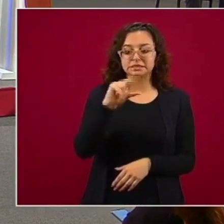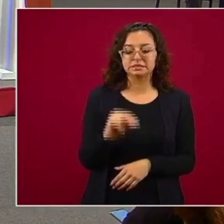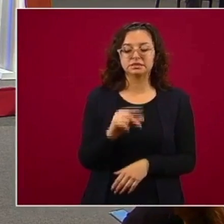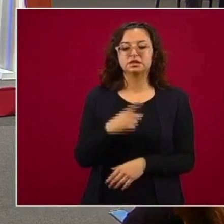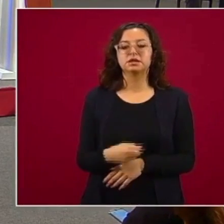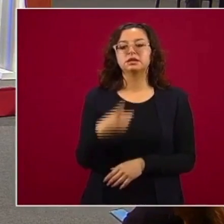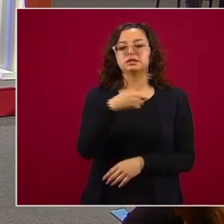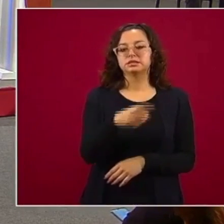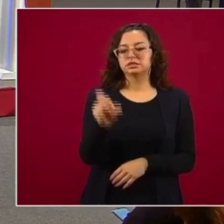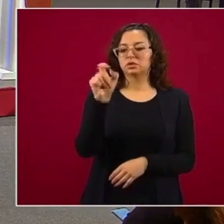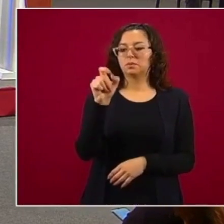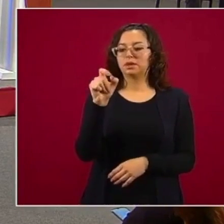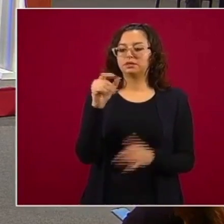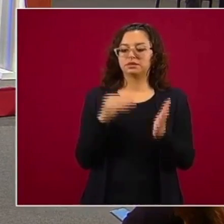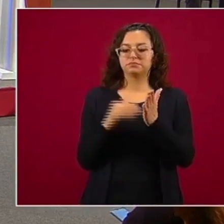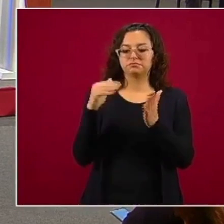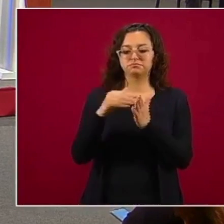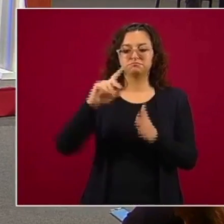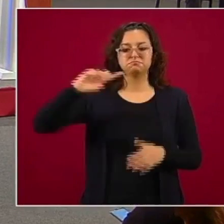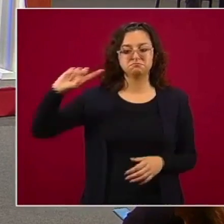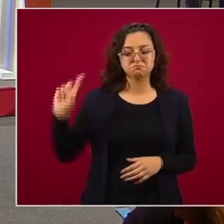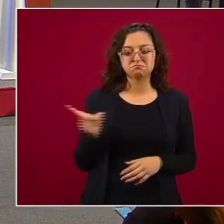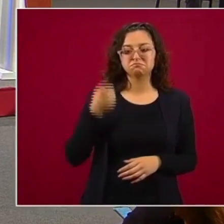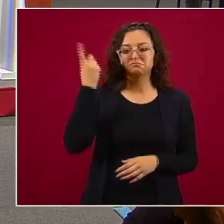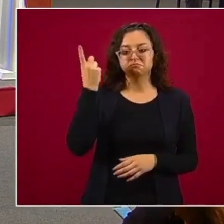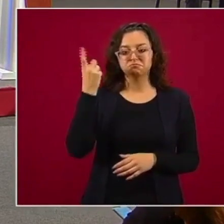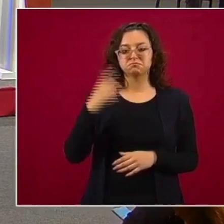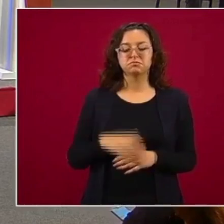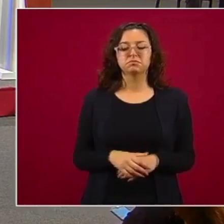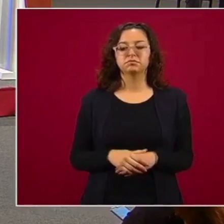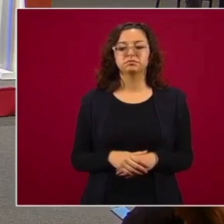por 120 millones de dólares, que es aproximadamente